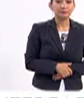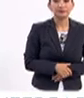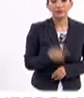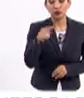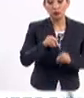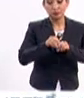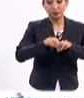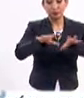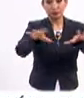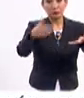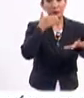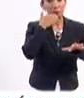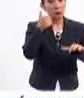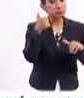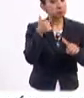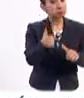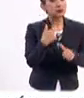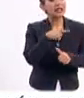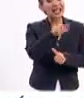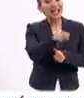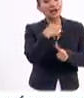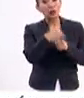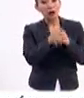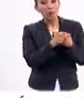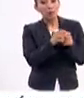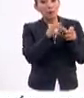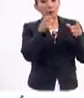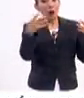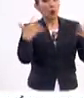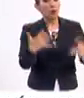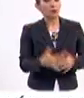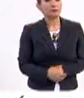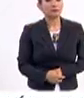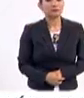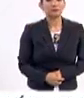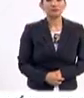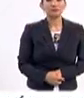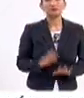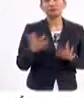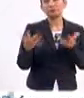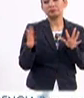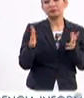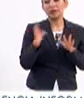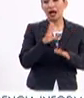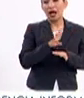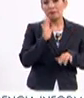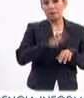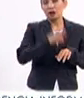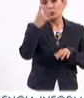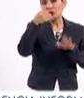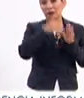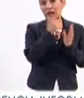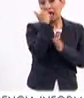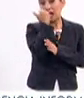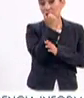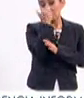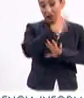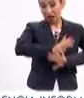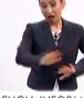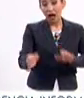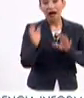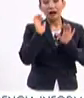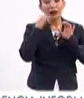Su impacto ha sido tan considerable que las cifras hablan por sí mismas. En promedio hay más de 4,000 estudiantes